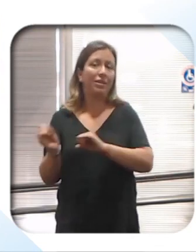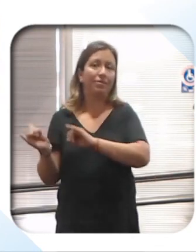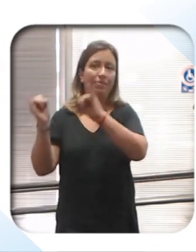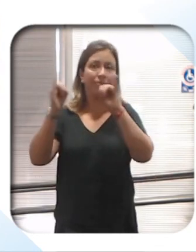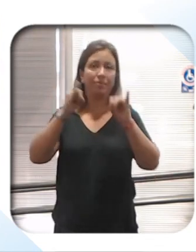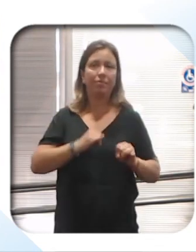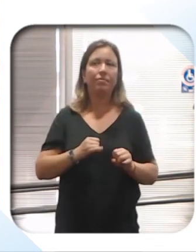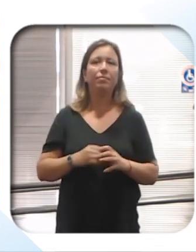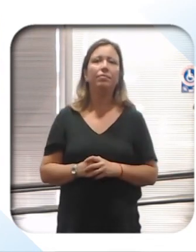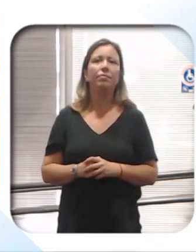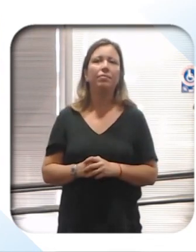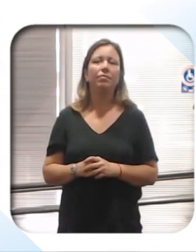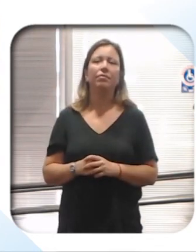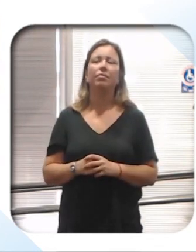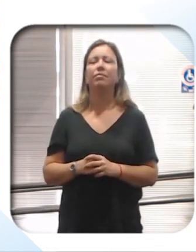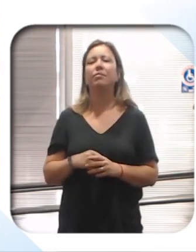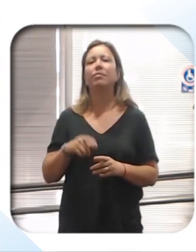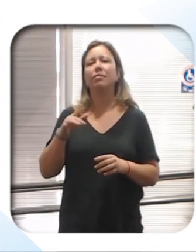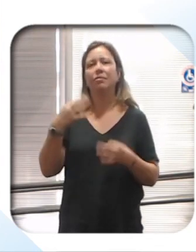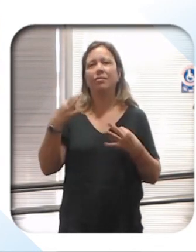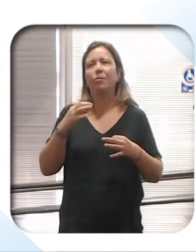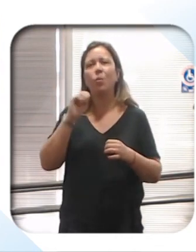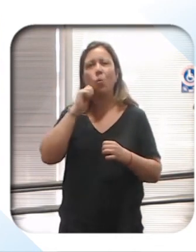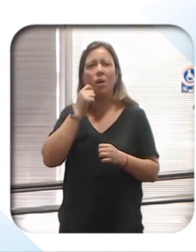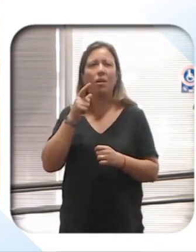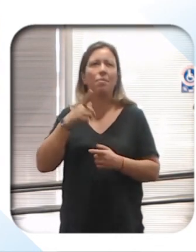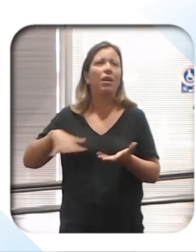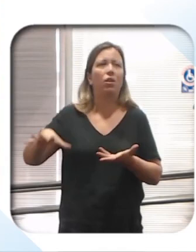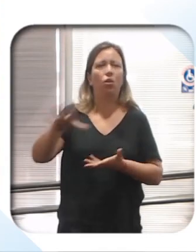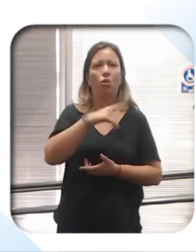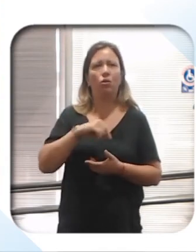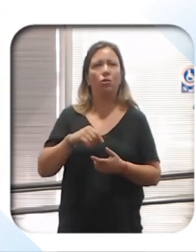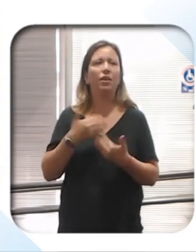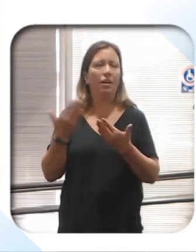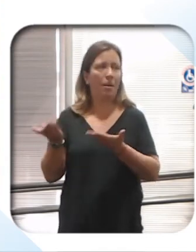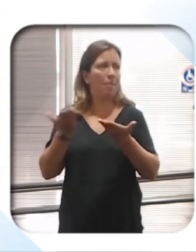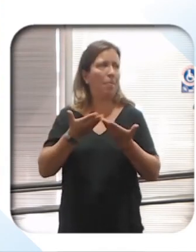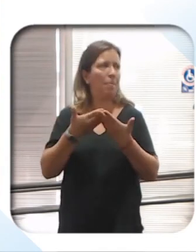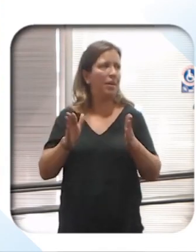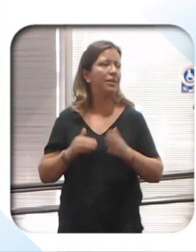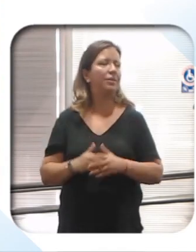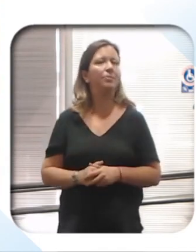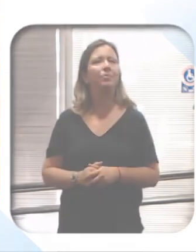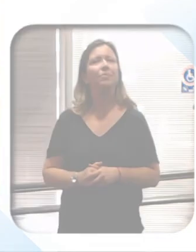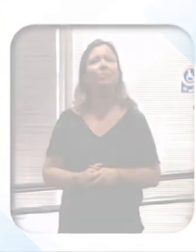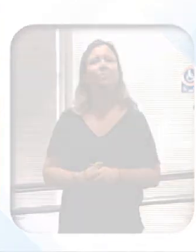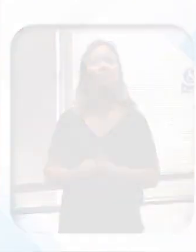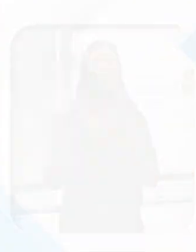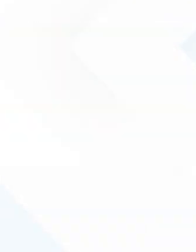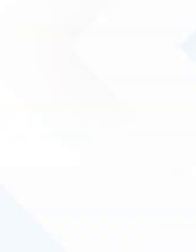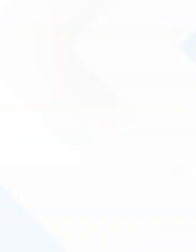jornadas, que sin duda van a ser muy buenas para todos nosotros. Adelante. Gracias.